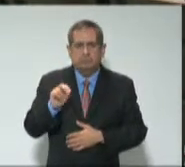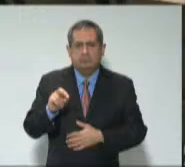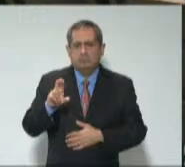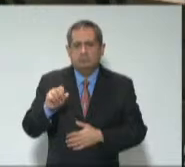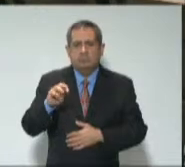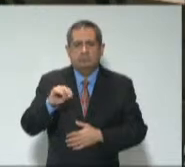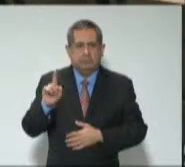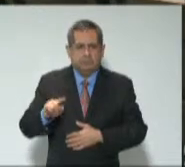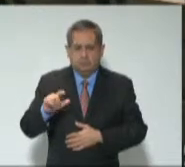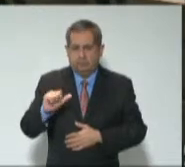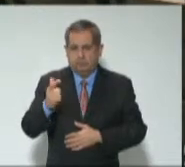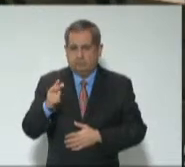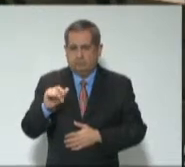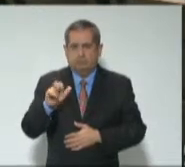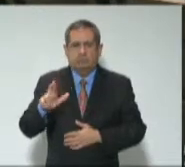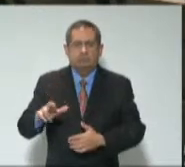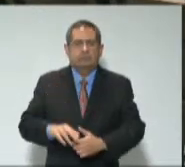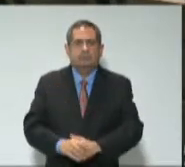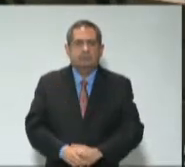Ramírez